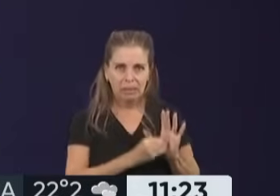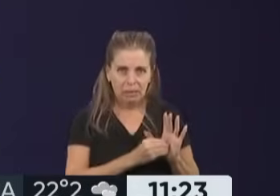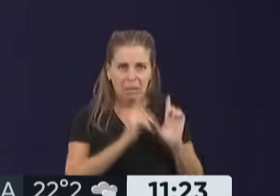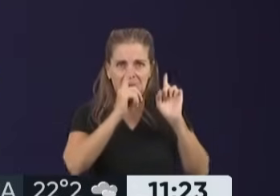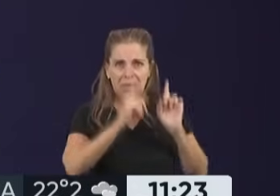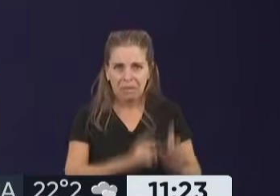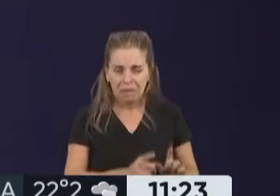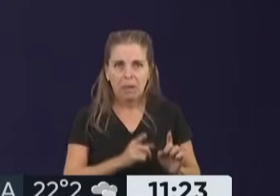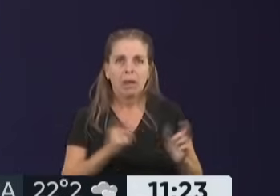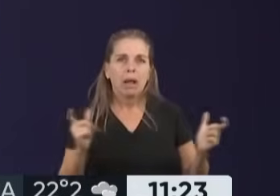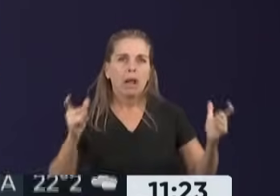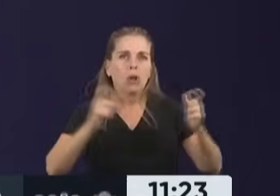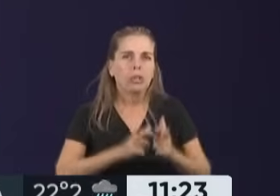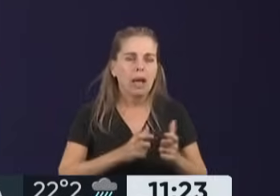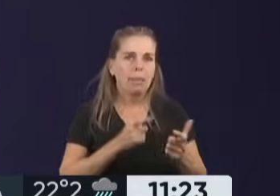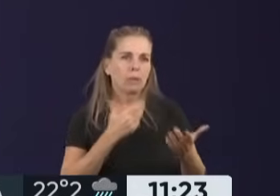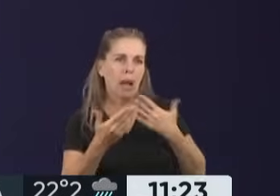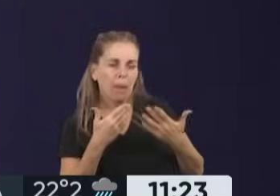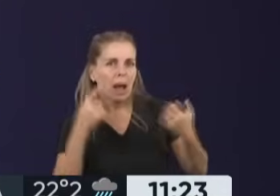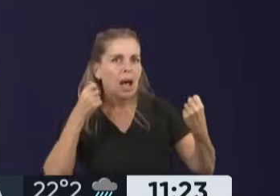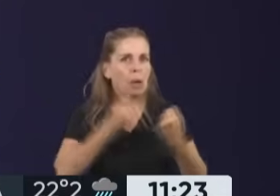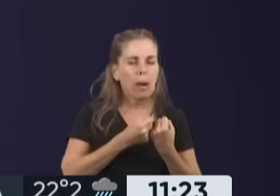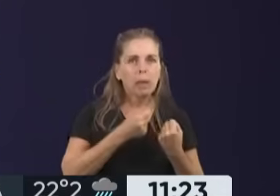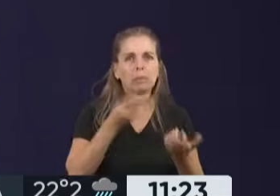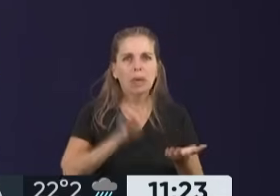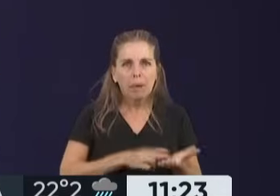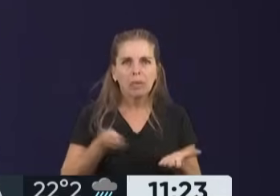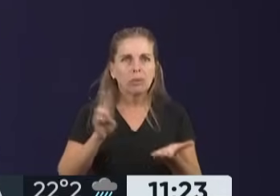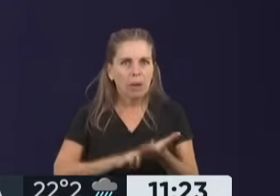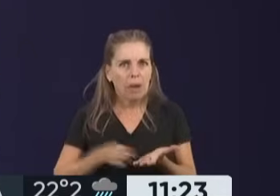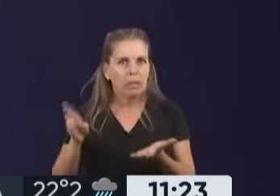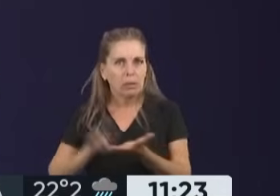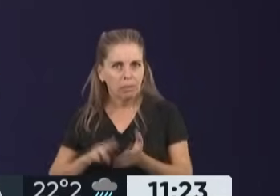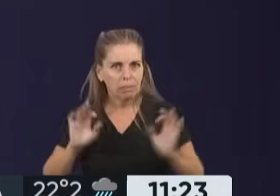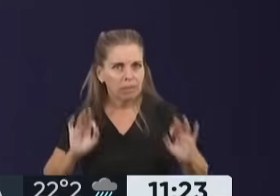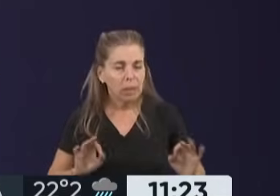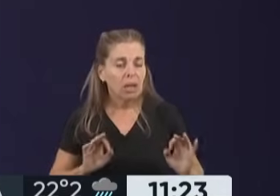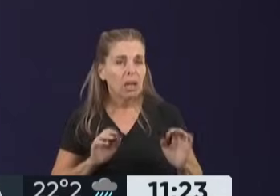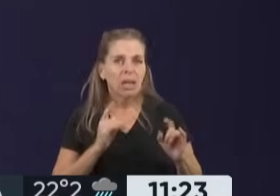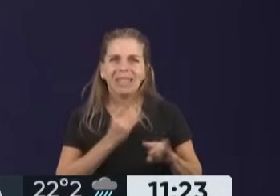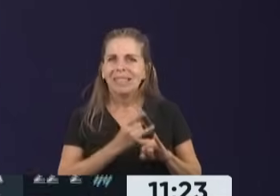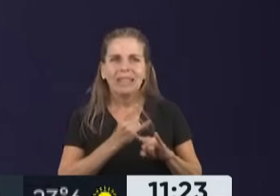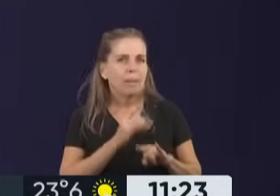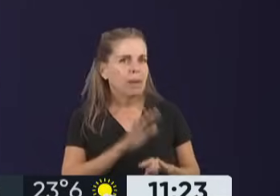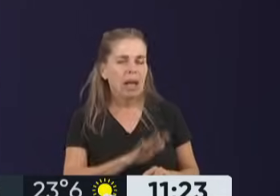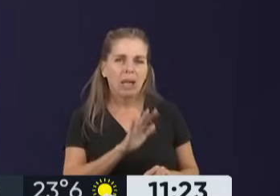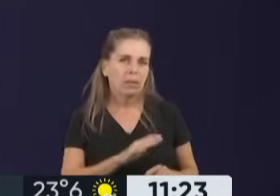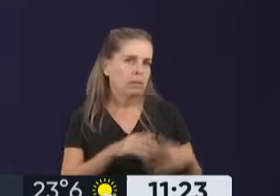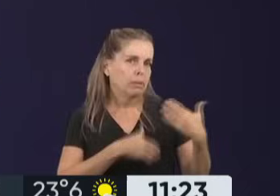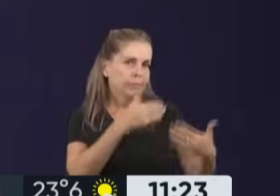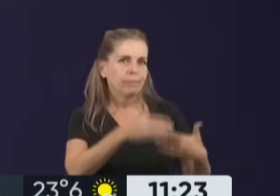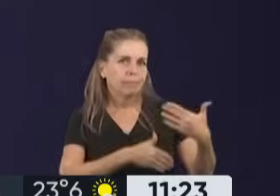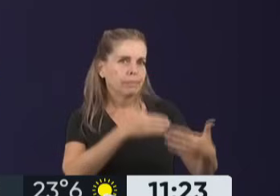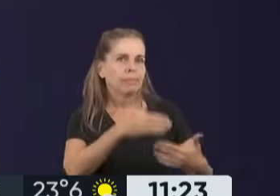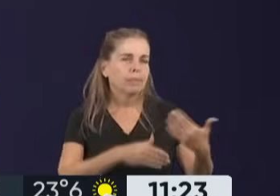y nuevamente nos volveremos a poner de acuerdo. Y siempre esto se va acordando, ¿no?